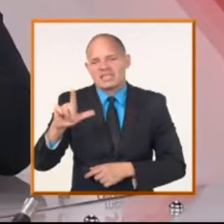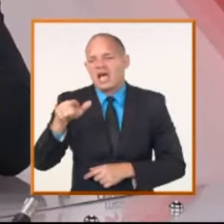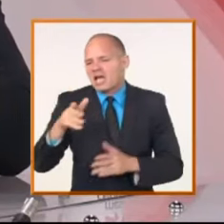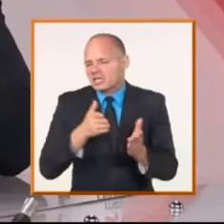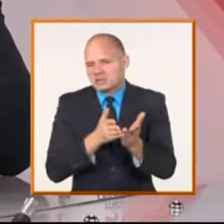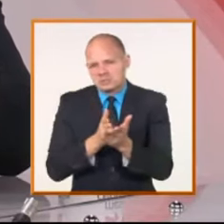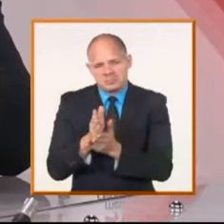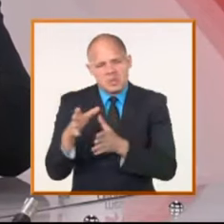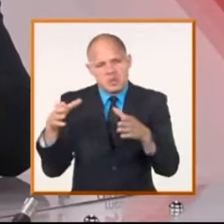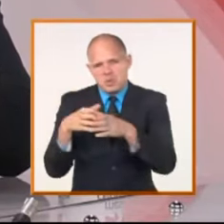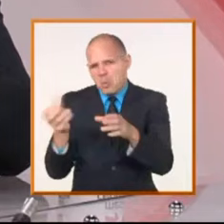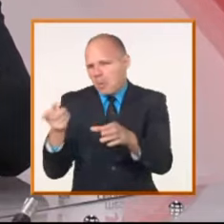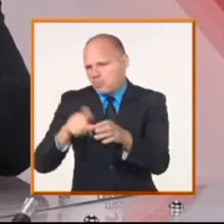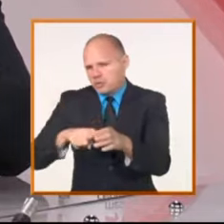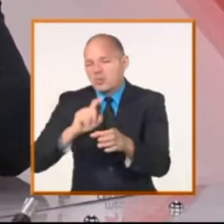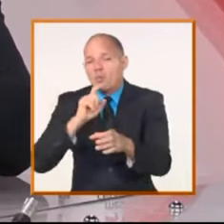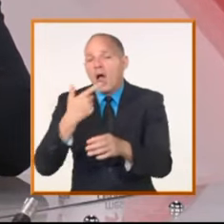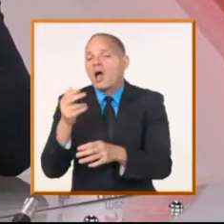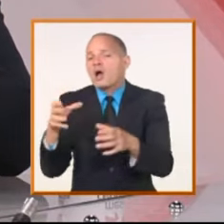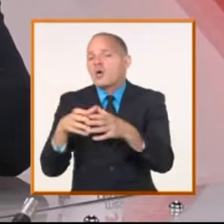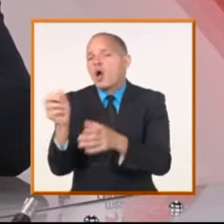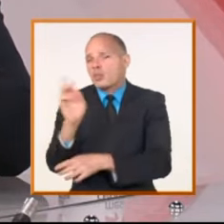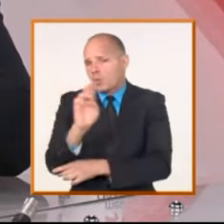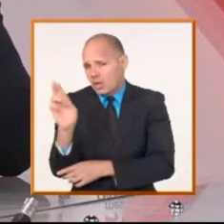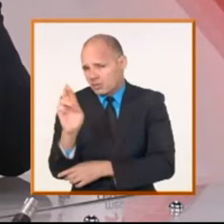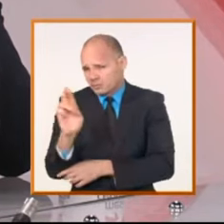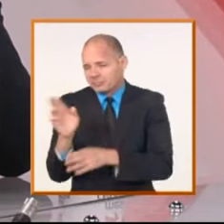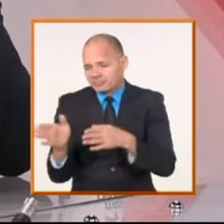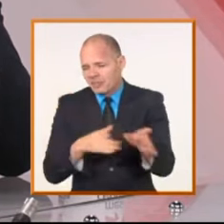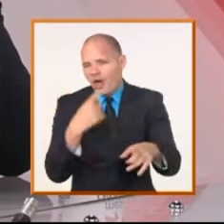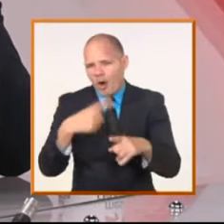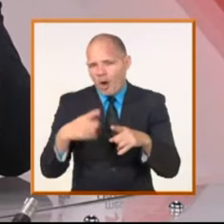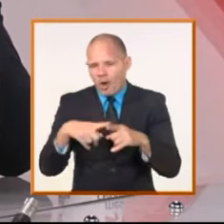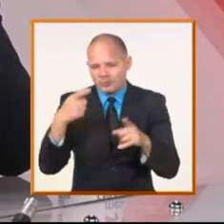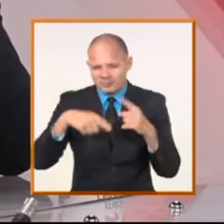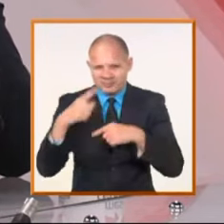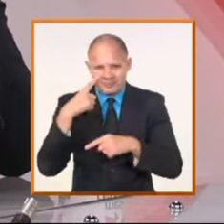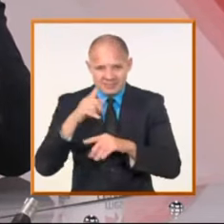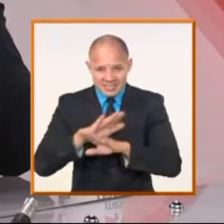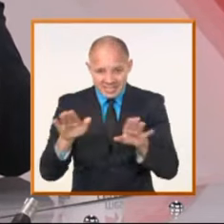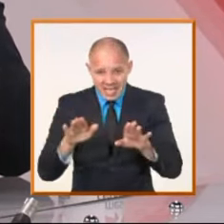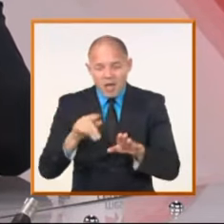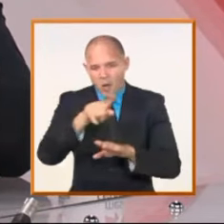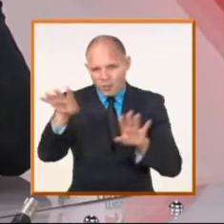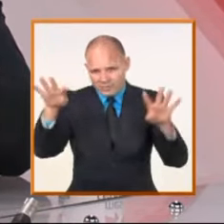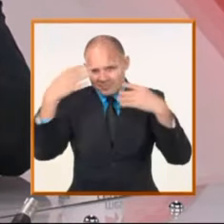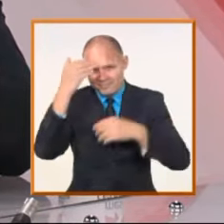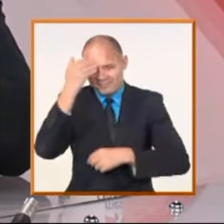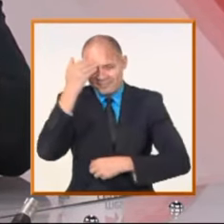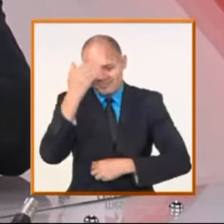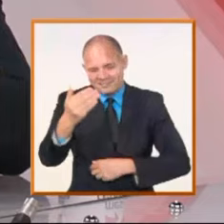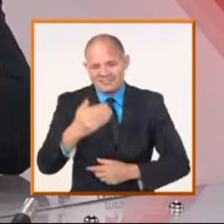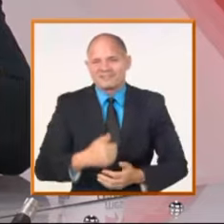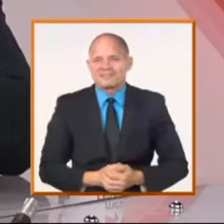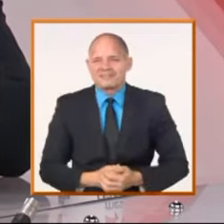mesa redonda. A usted le agradezco también, y vamos con nuestras imágenes del día, y son imágenes agradables